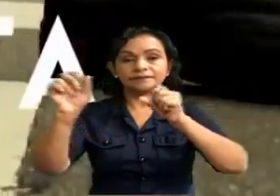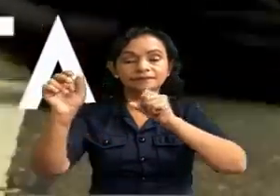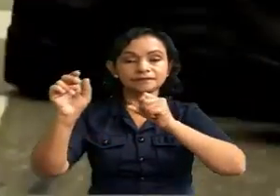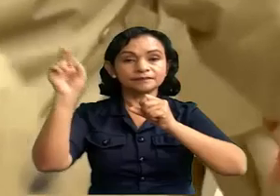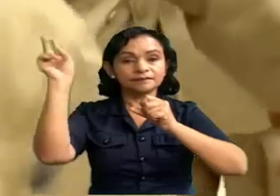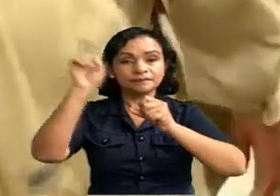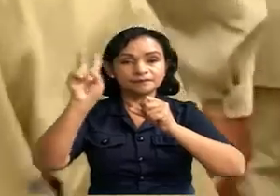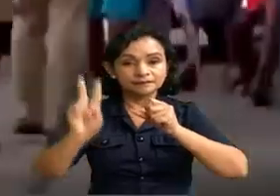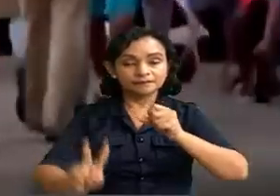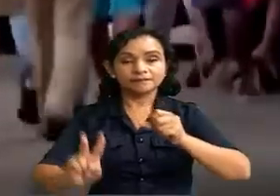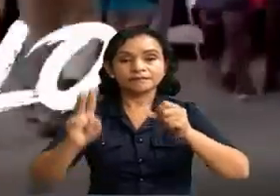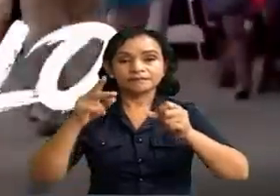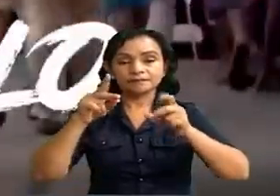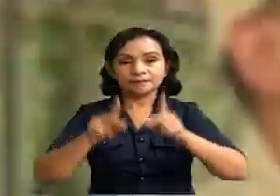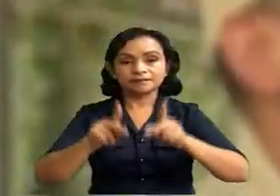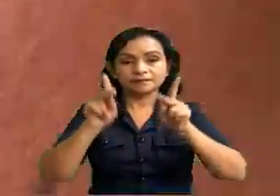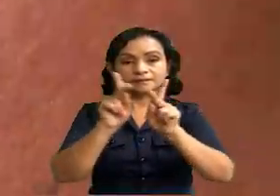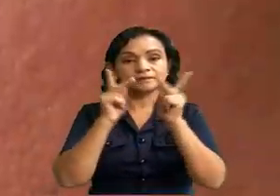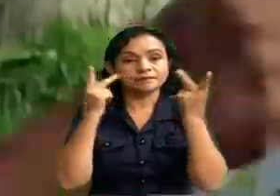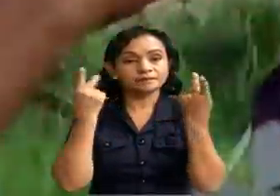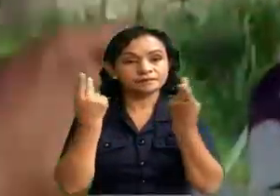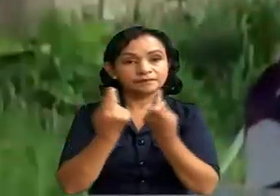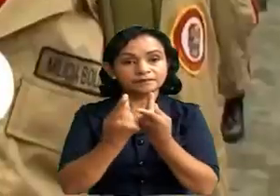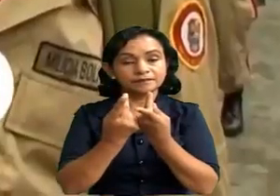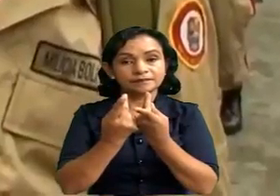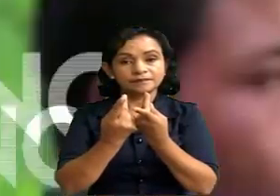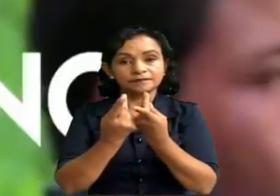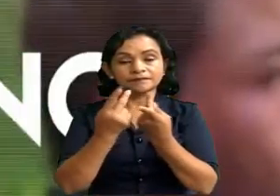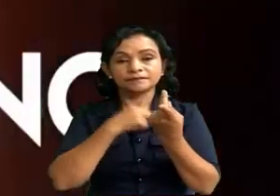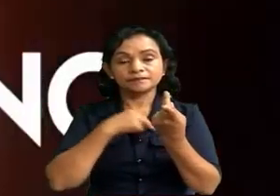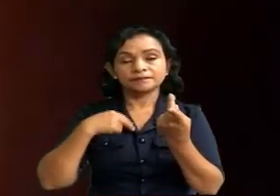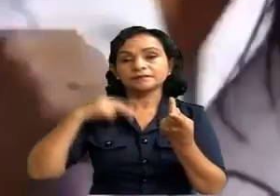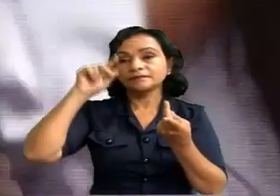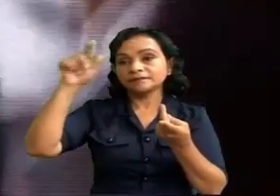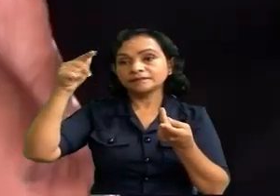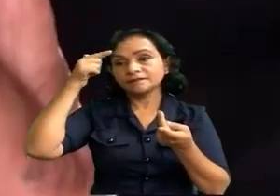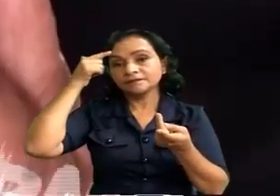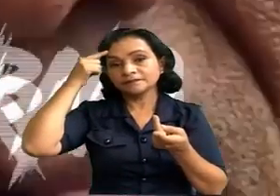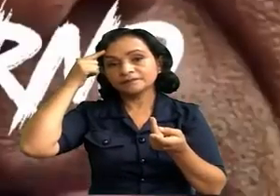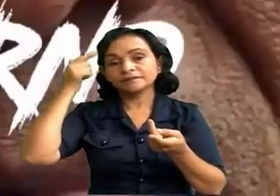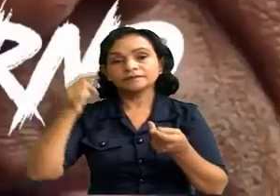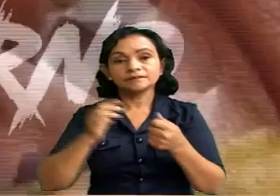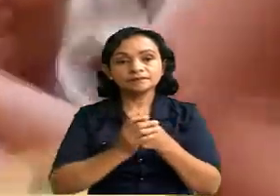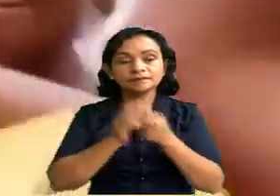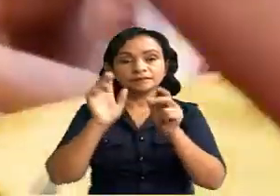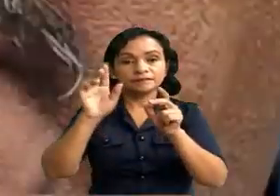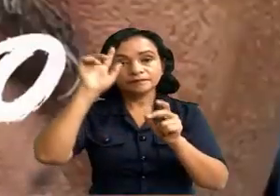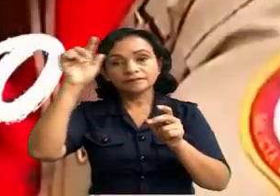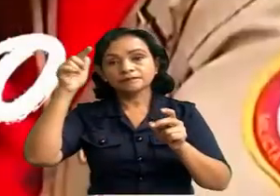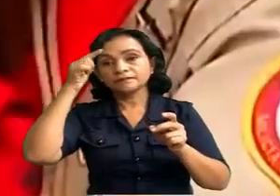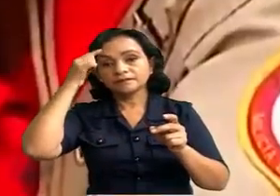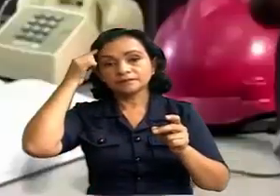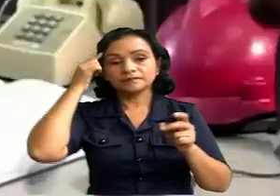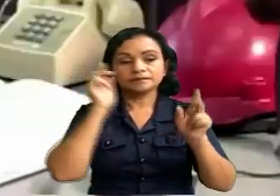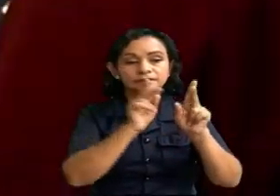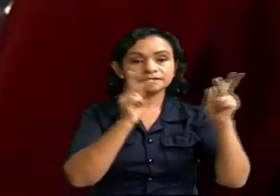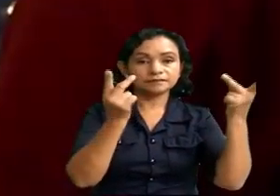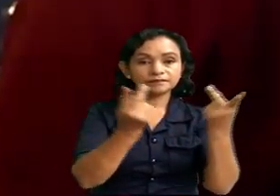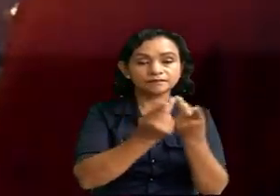patriota, el pueblo hecho gobierno y el gobierno hecho pueblo.